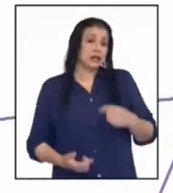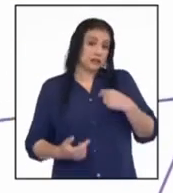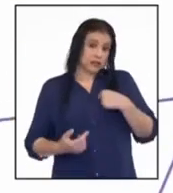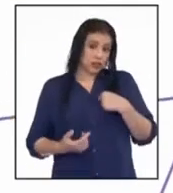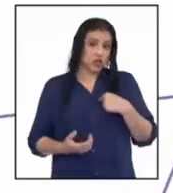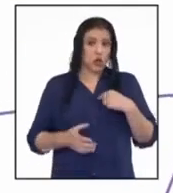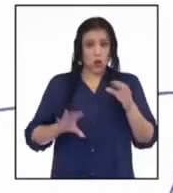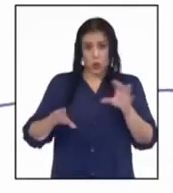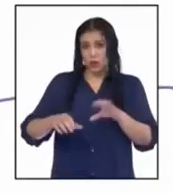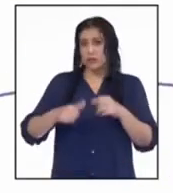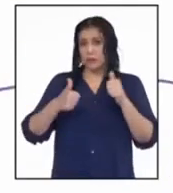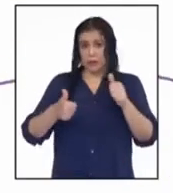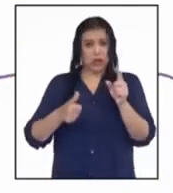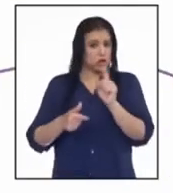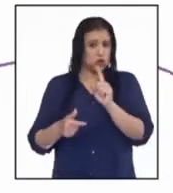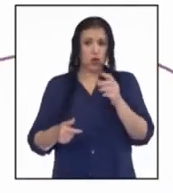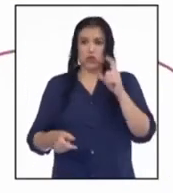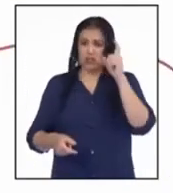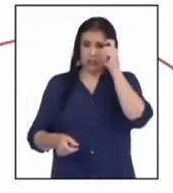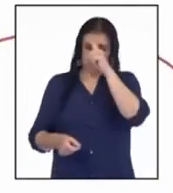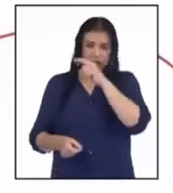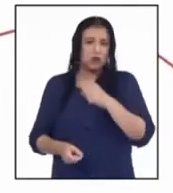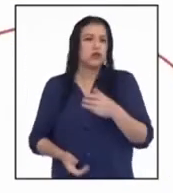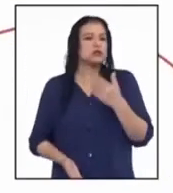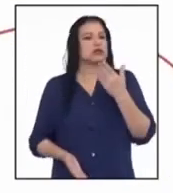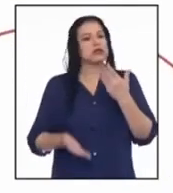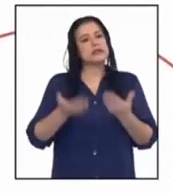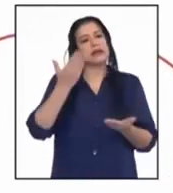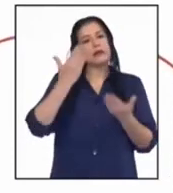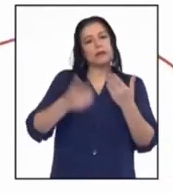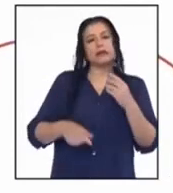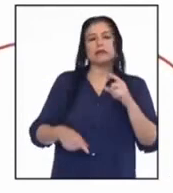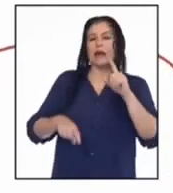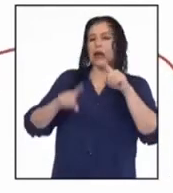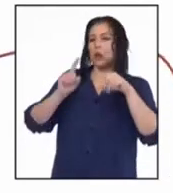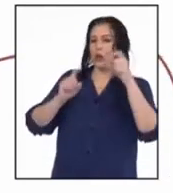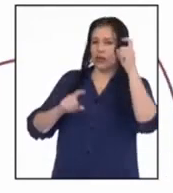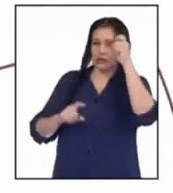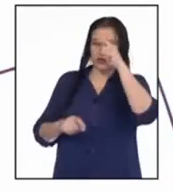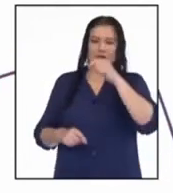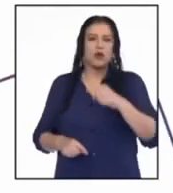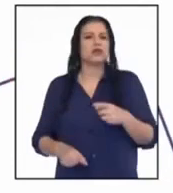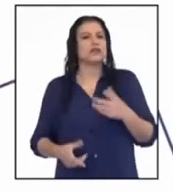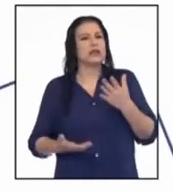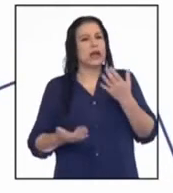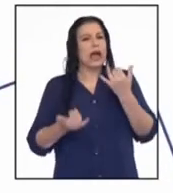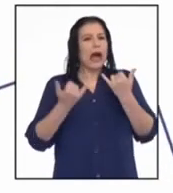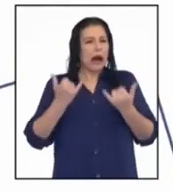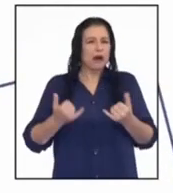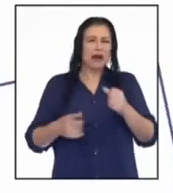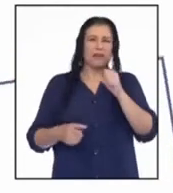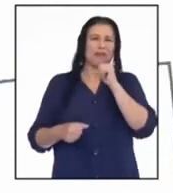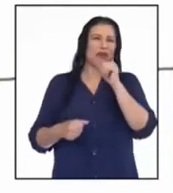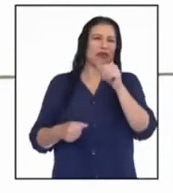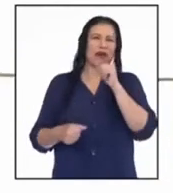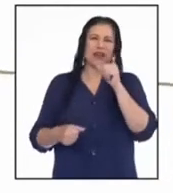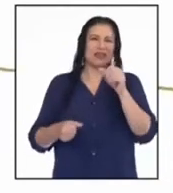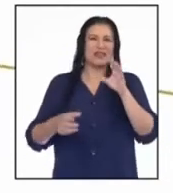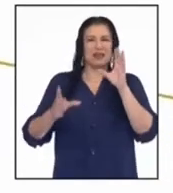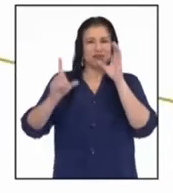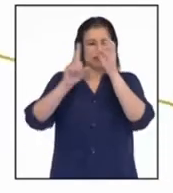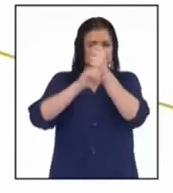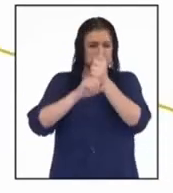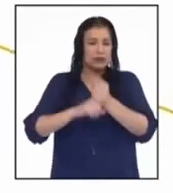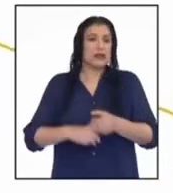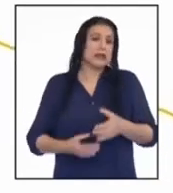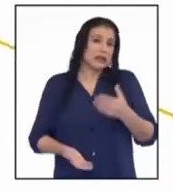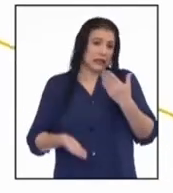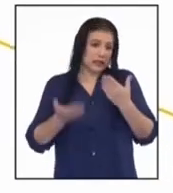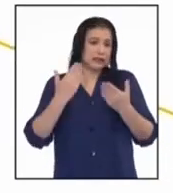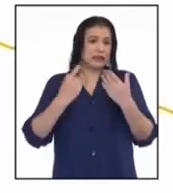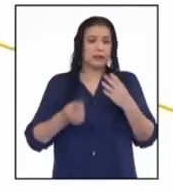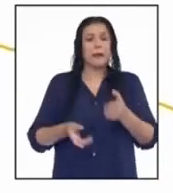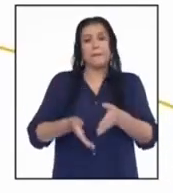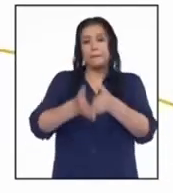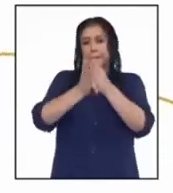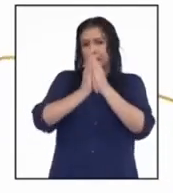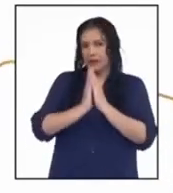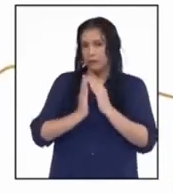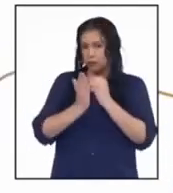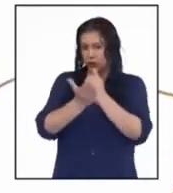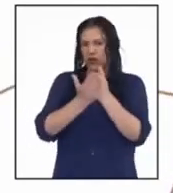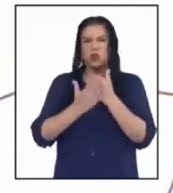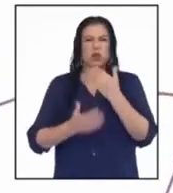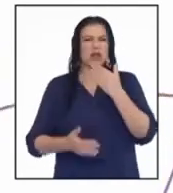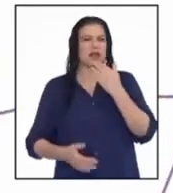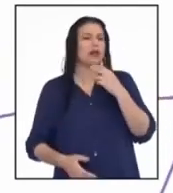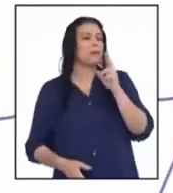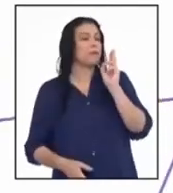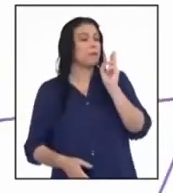sin dificultad, o si tuvimos alguna dificultad, o si aún no pudimos lograrlo, y si es así, pidamos ayuda